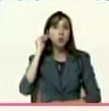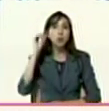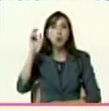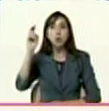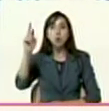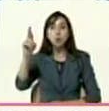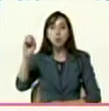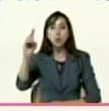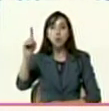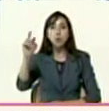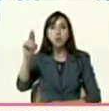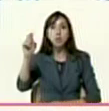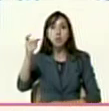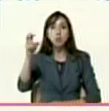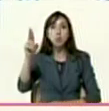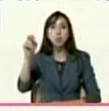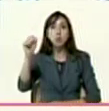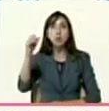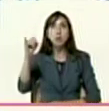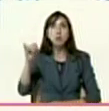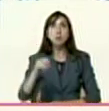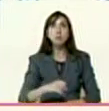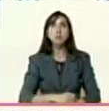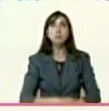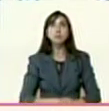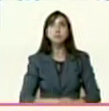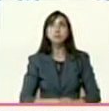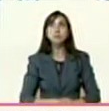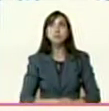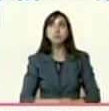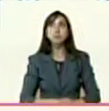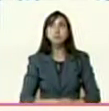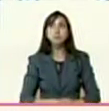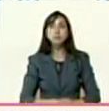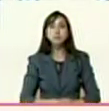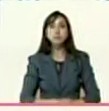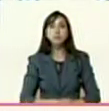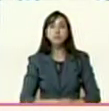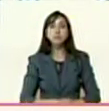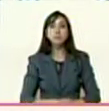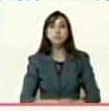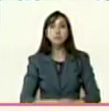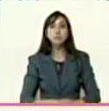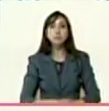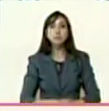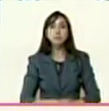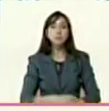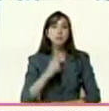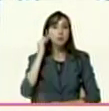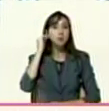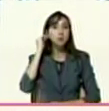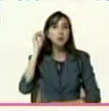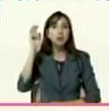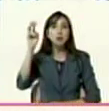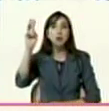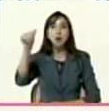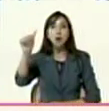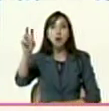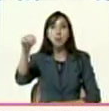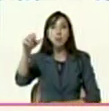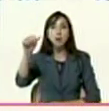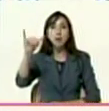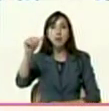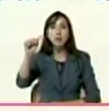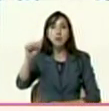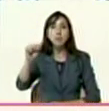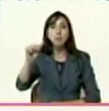de Castro, José Alberto de Antonio Cabrera y Mireya Repanti de Amaya, titulares de la cédula de